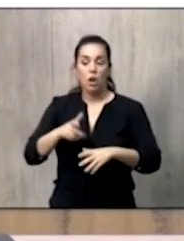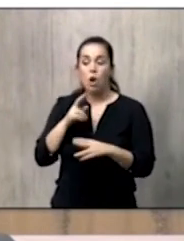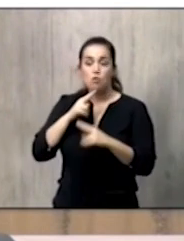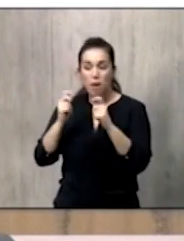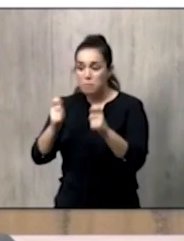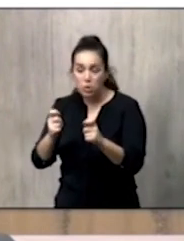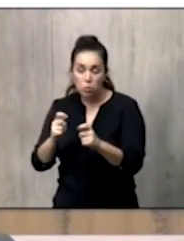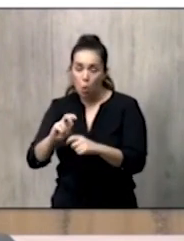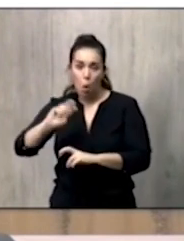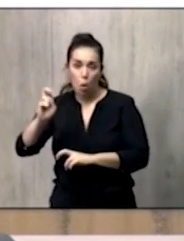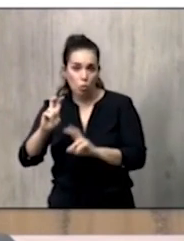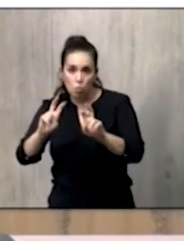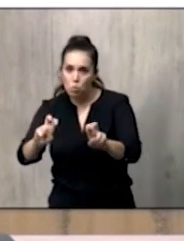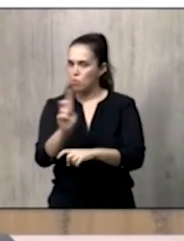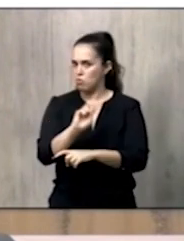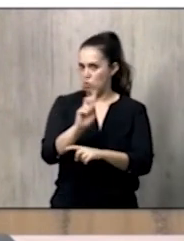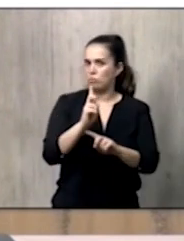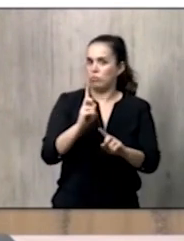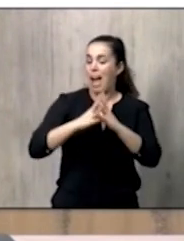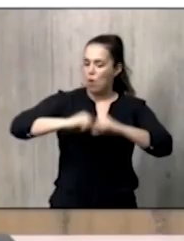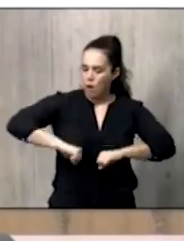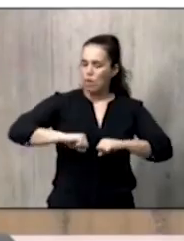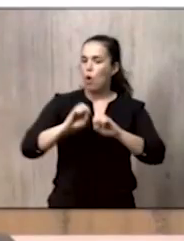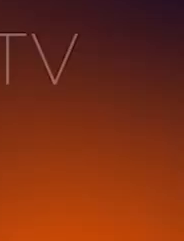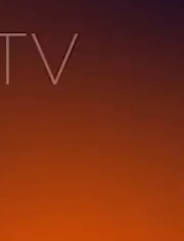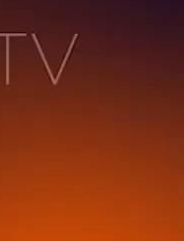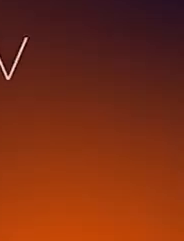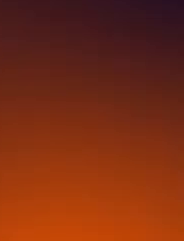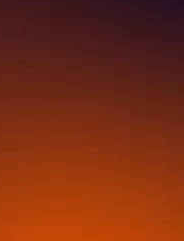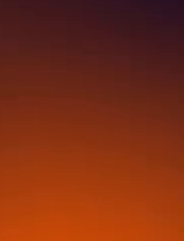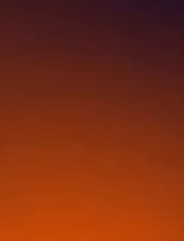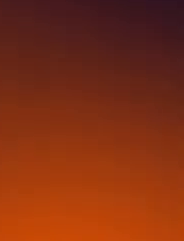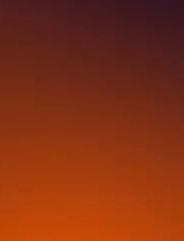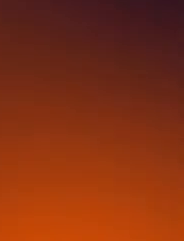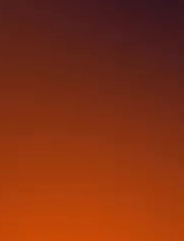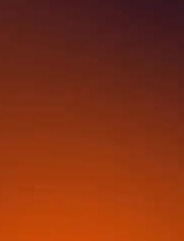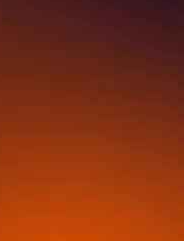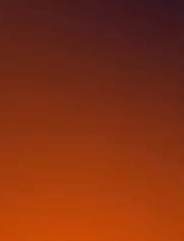el cese, pero no se ha producido ningún nombramiento.